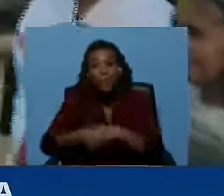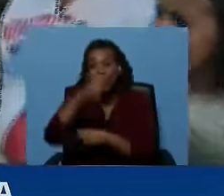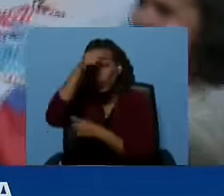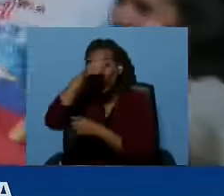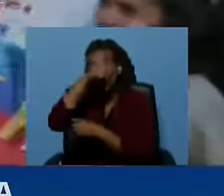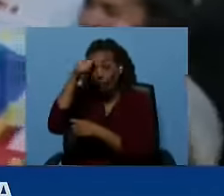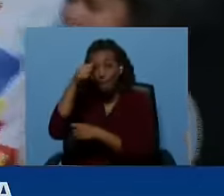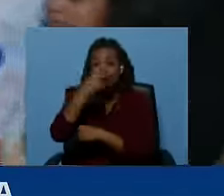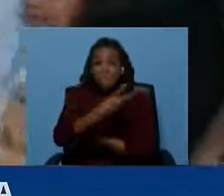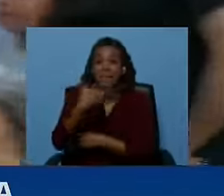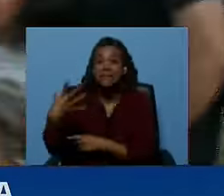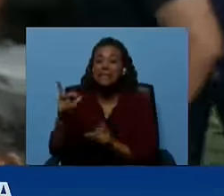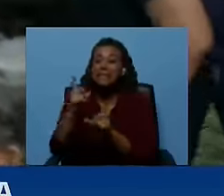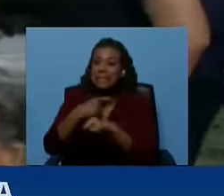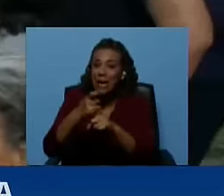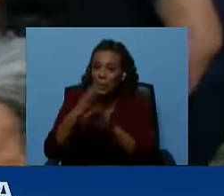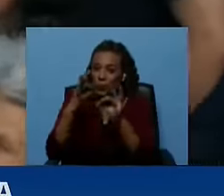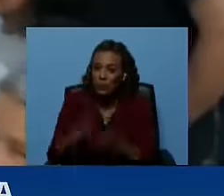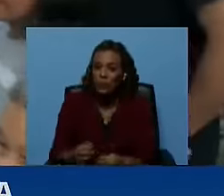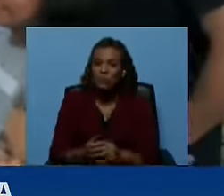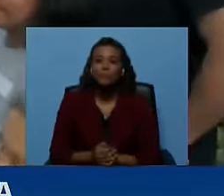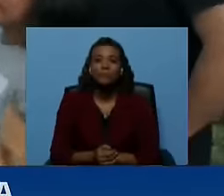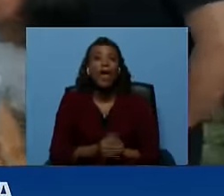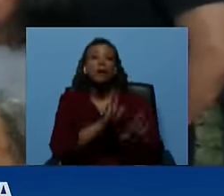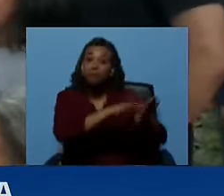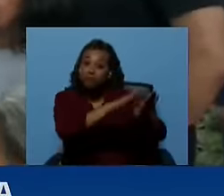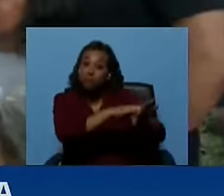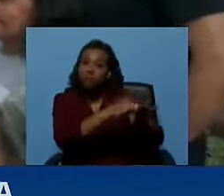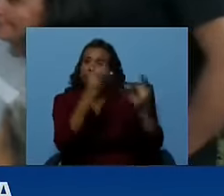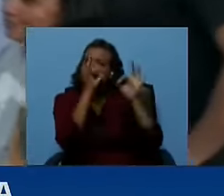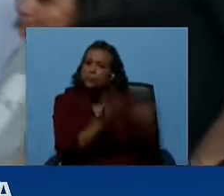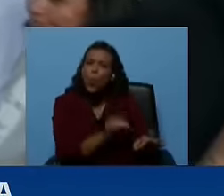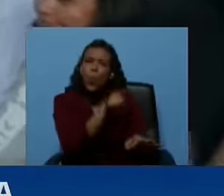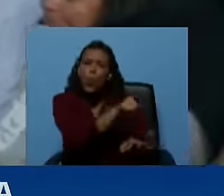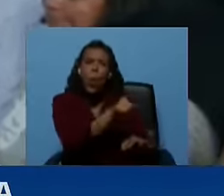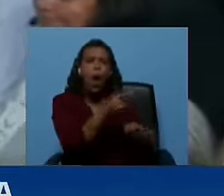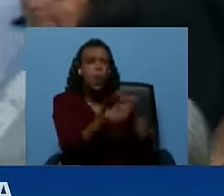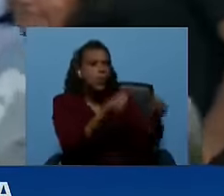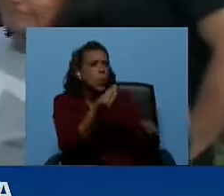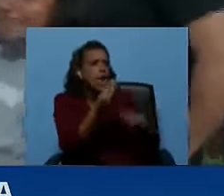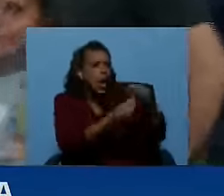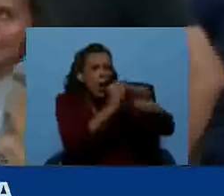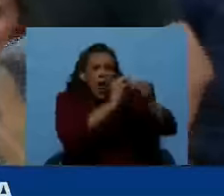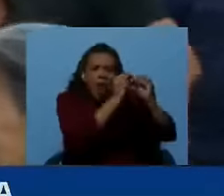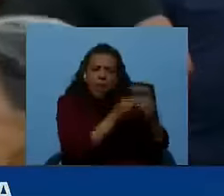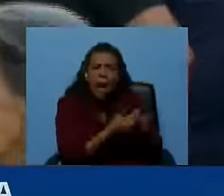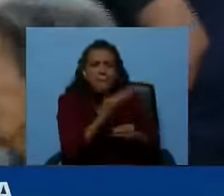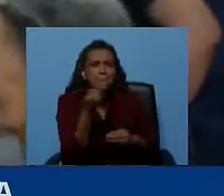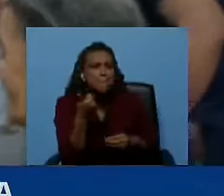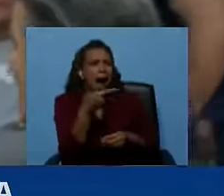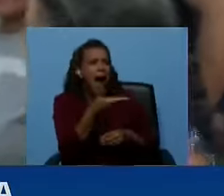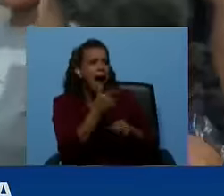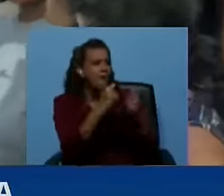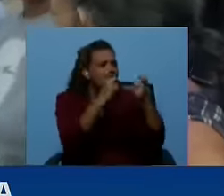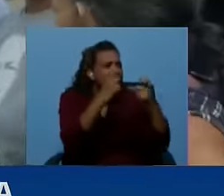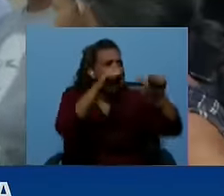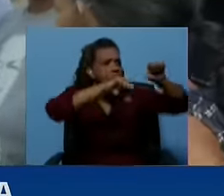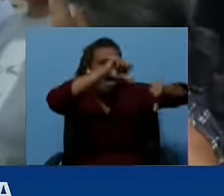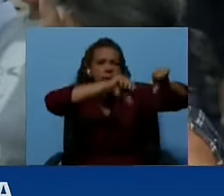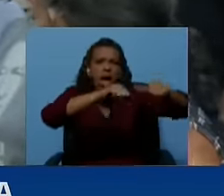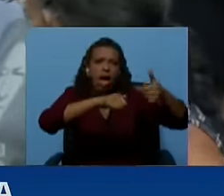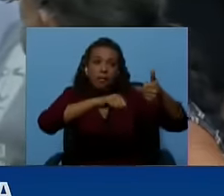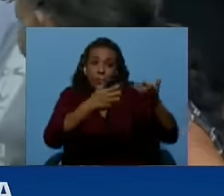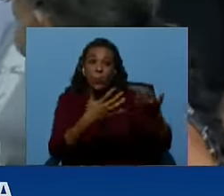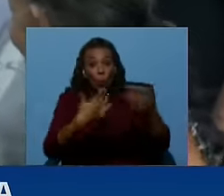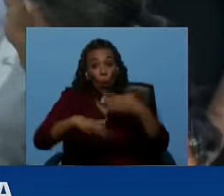este domingo 25 de agosto y corregir Boris corregir lo que se tenga que corregir lo ha dicho el presidente Nicolás Maduro lo